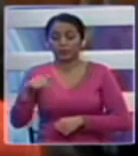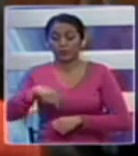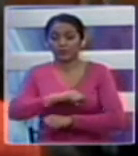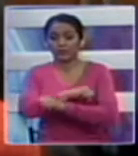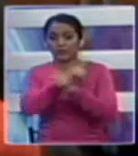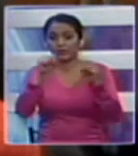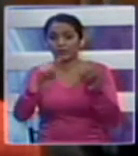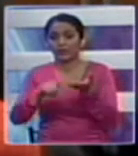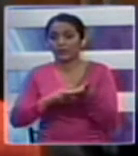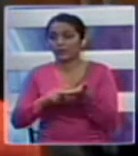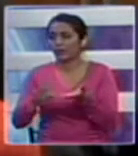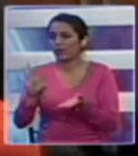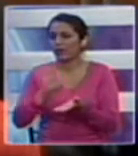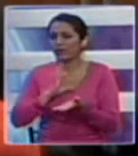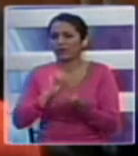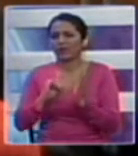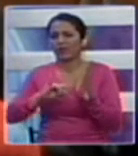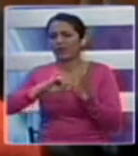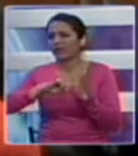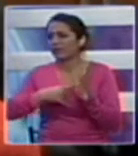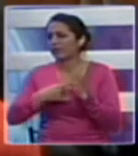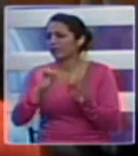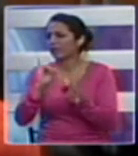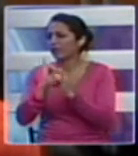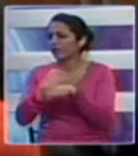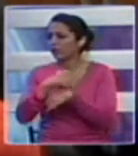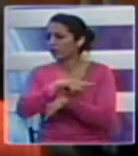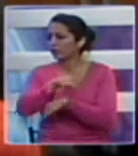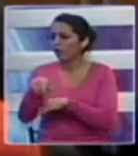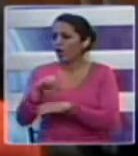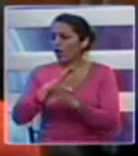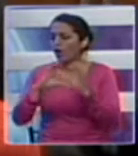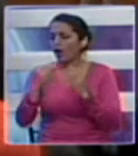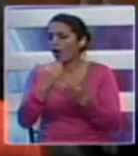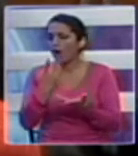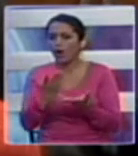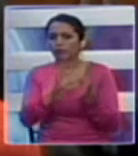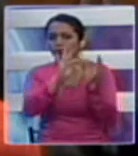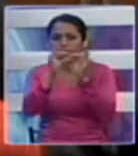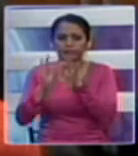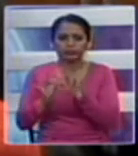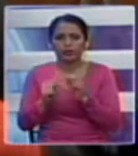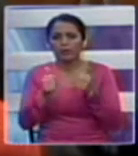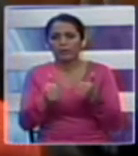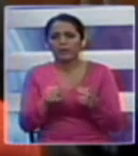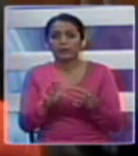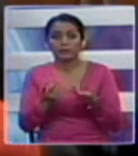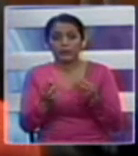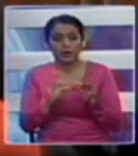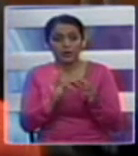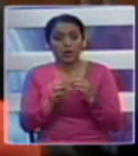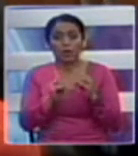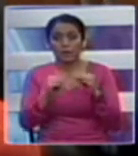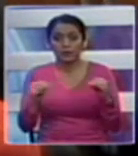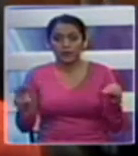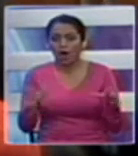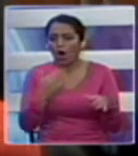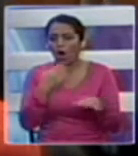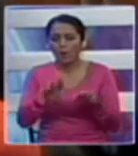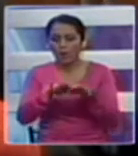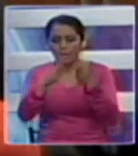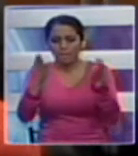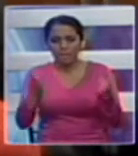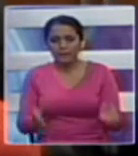ya, de arquitectos e ingenieros. Las obras avanzan de muy buena manera. Estamos haciendo las adecuaciones de pupitres, laboratorios, todo